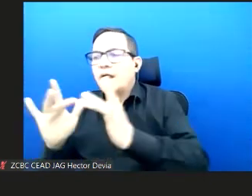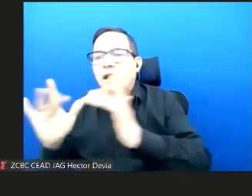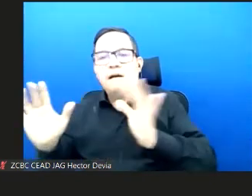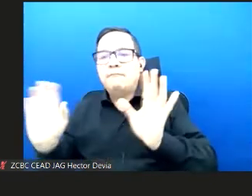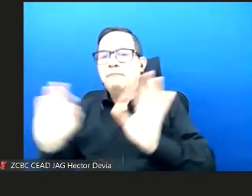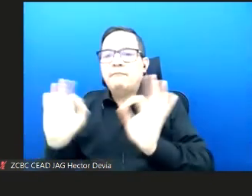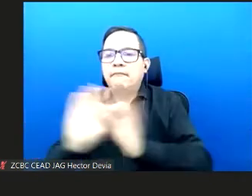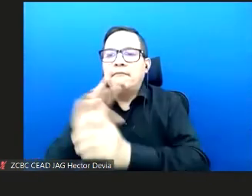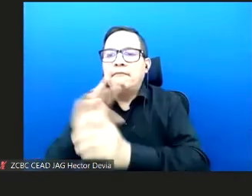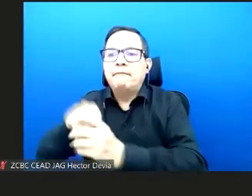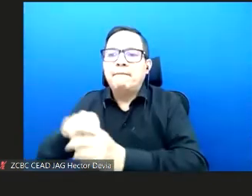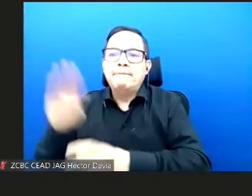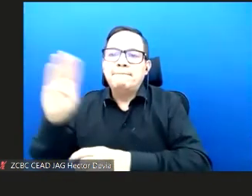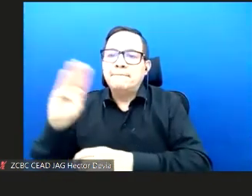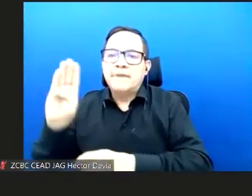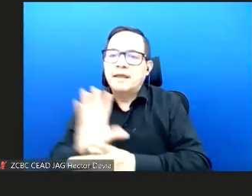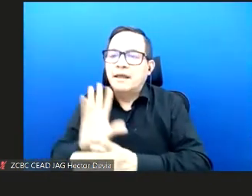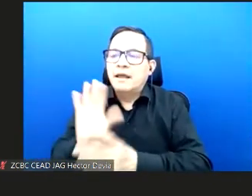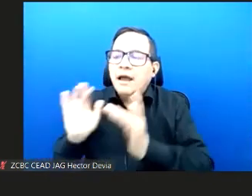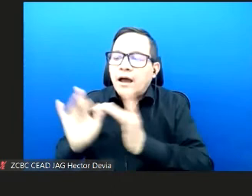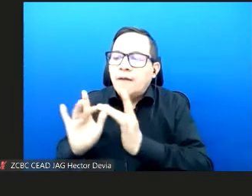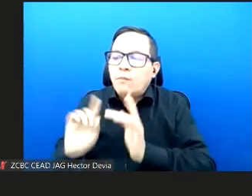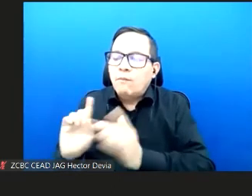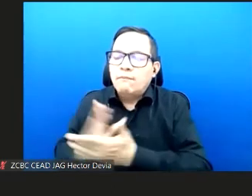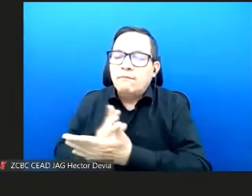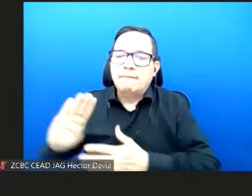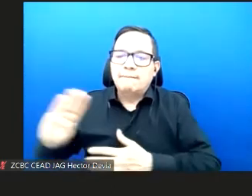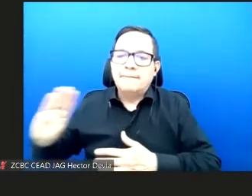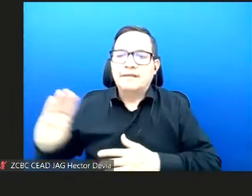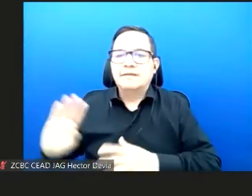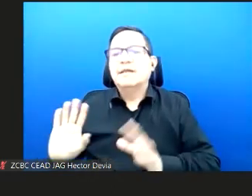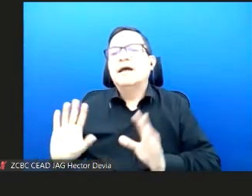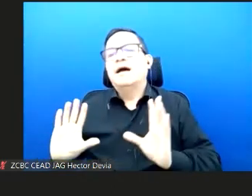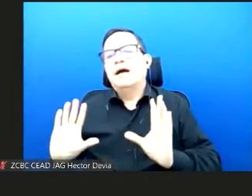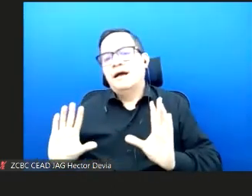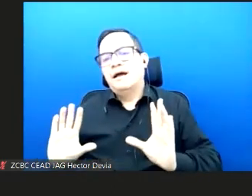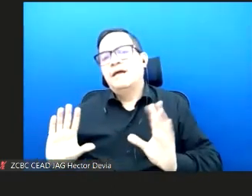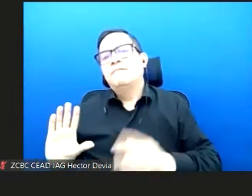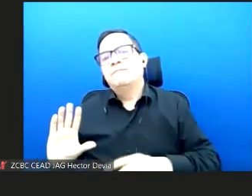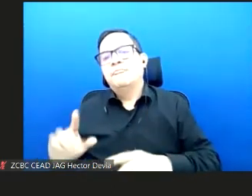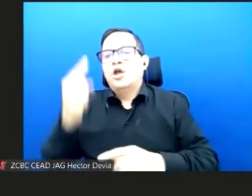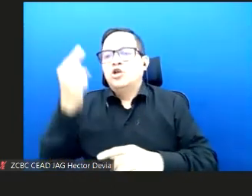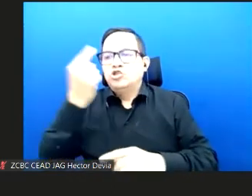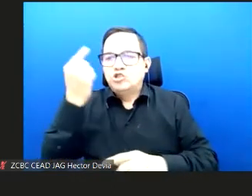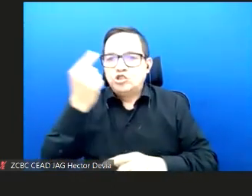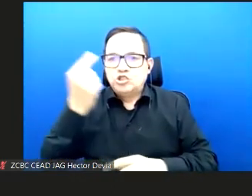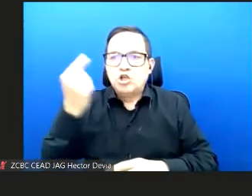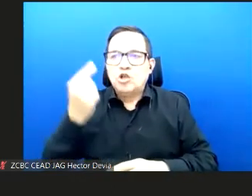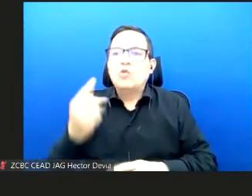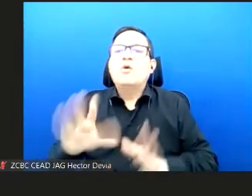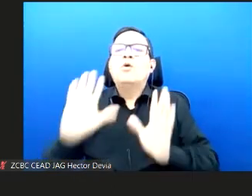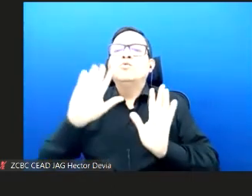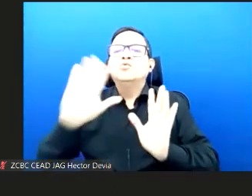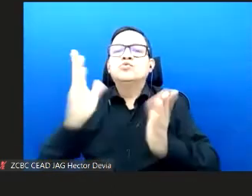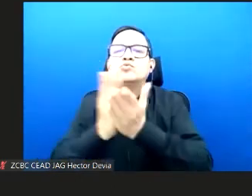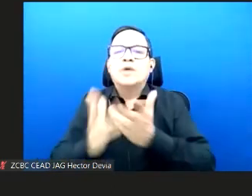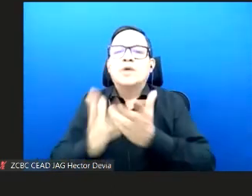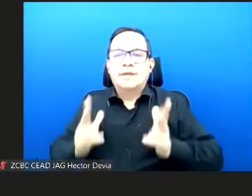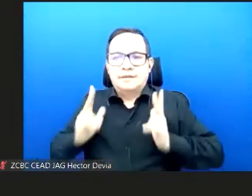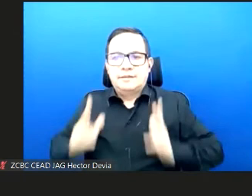no coincide con C. Eso quiere decir que estamos aquí representando a los estudiantes que